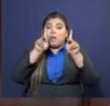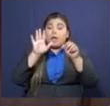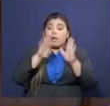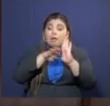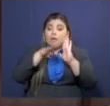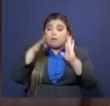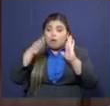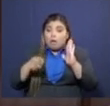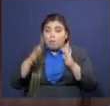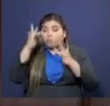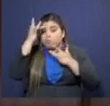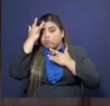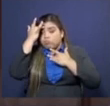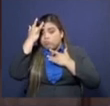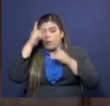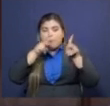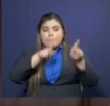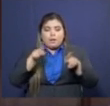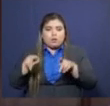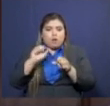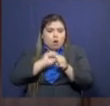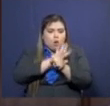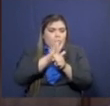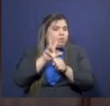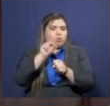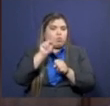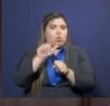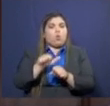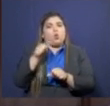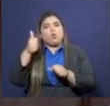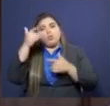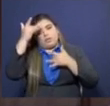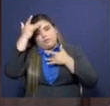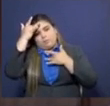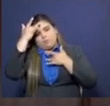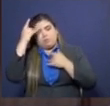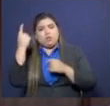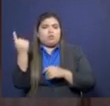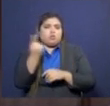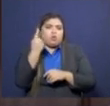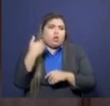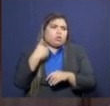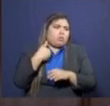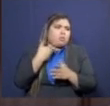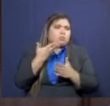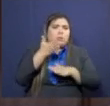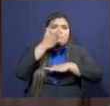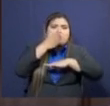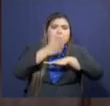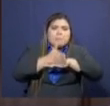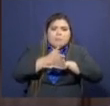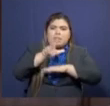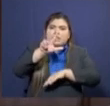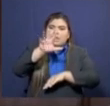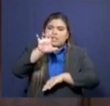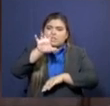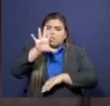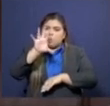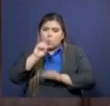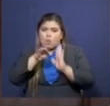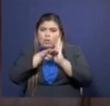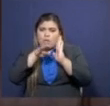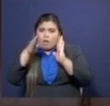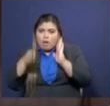COVID-19. O sea, solo teníamos la mitad de 350 unidades de